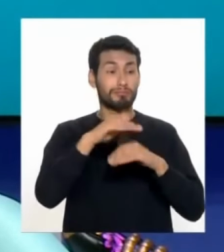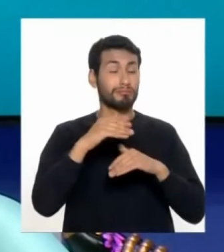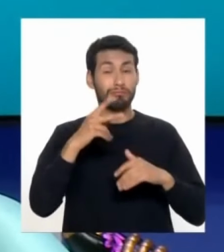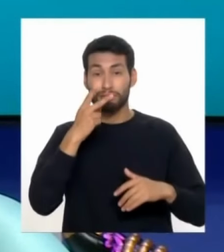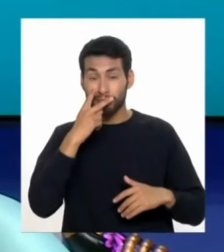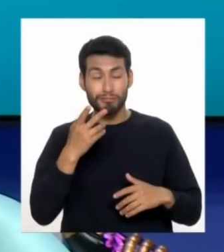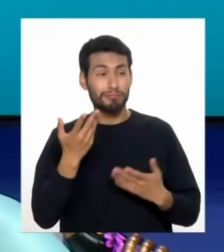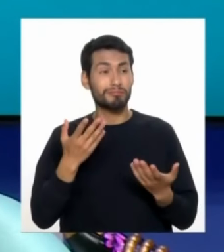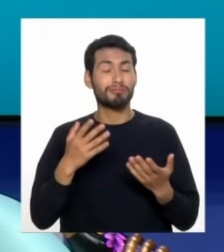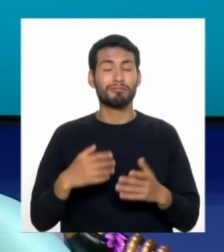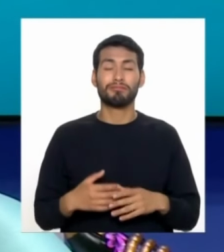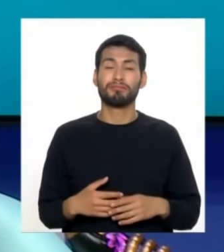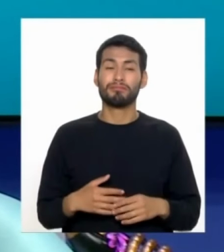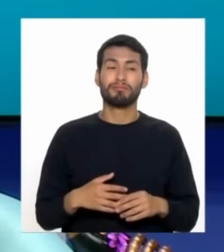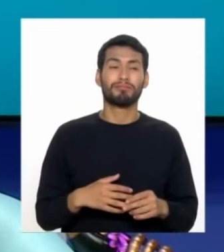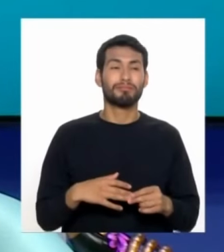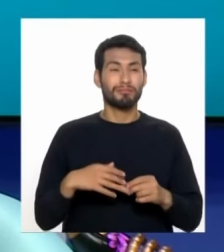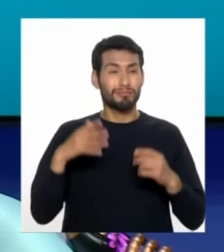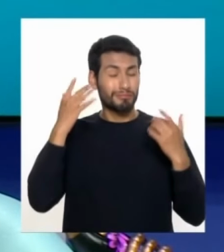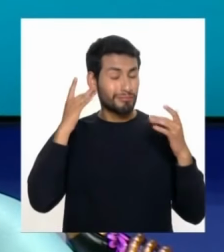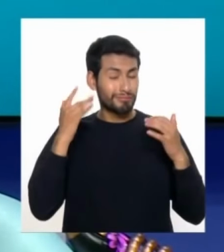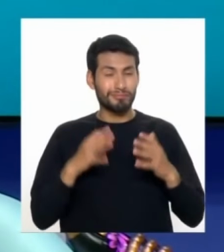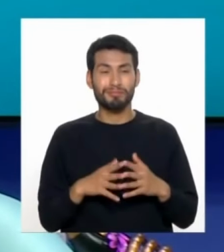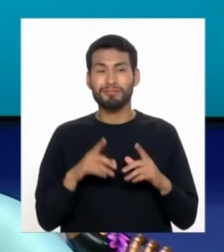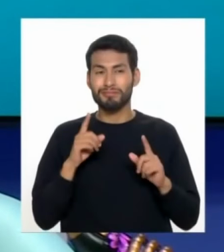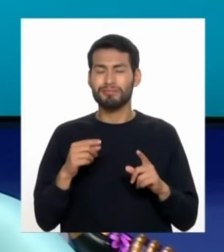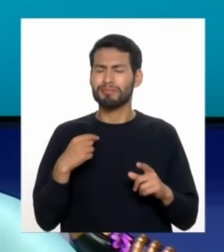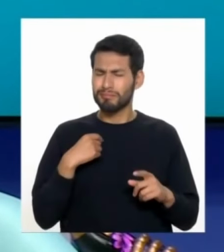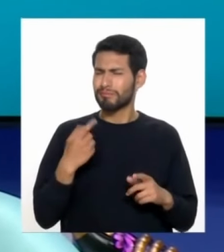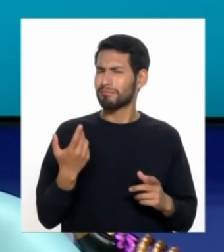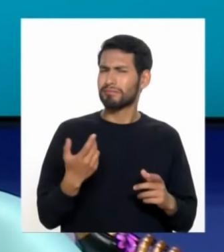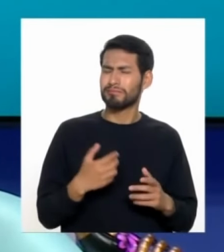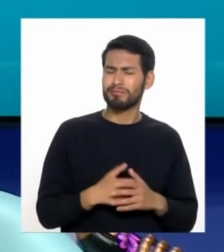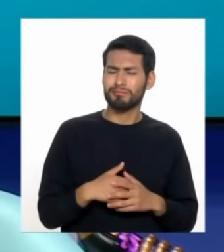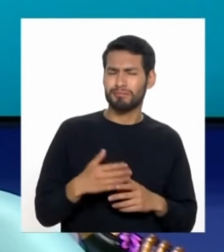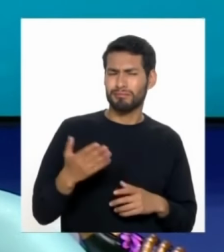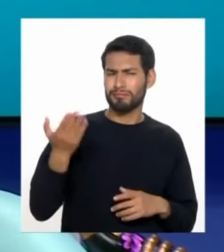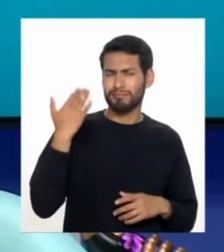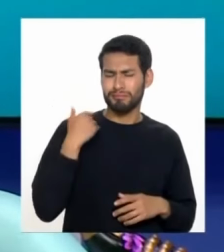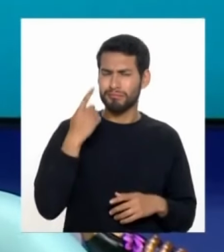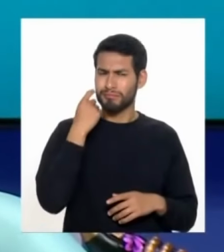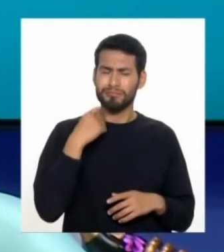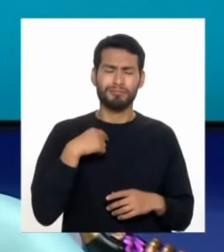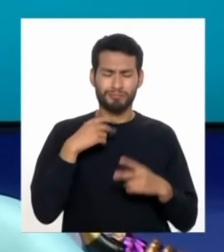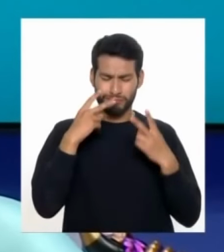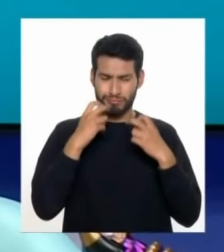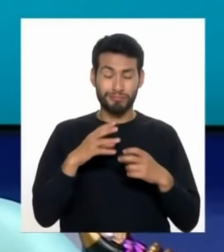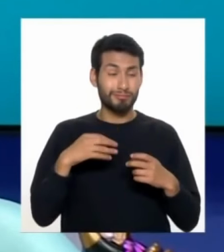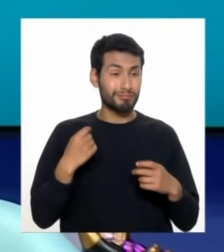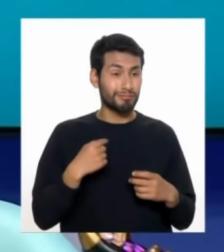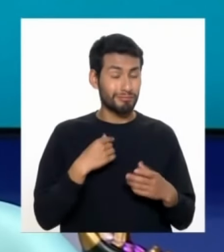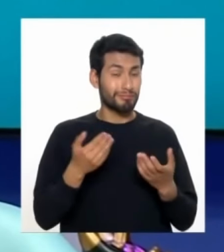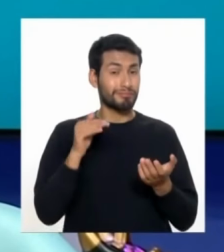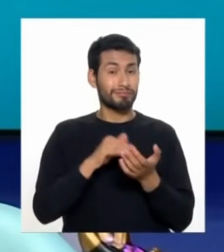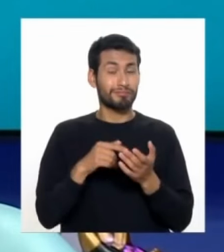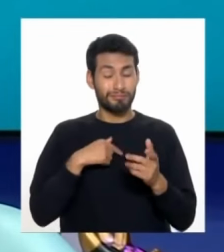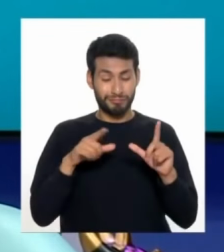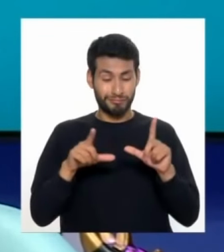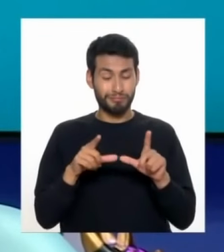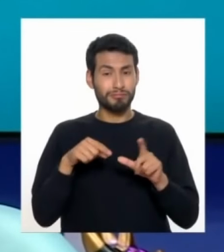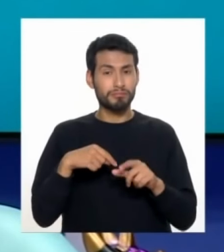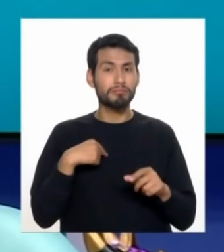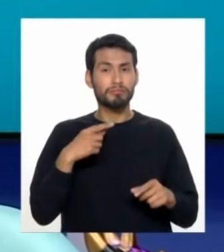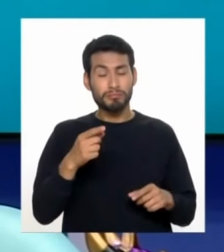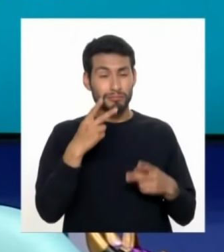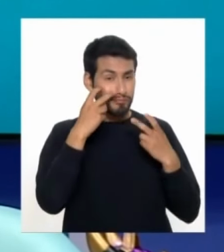mal con el audio. Ahora, yo me acabo de hacer, por ejemplo, hace muy poquito un examen porque hice la renovación del brevete, donde ahí